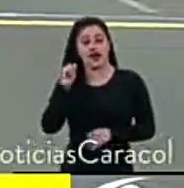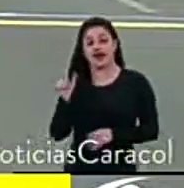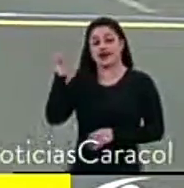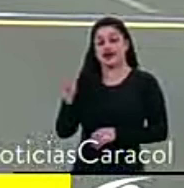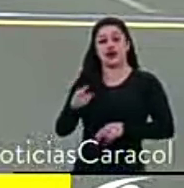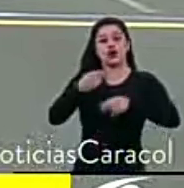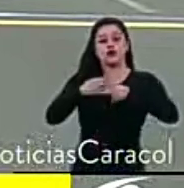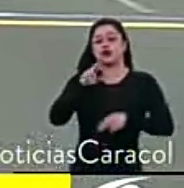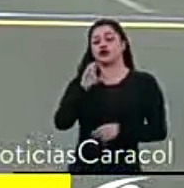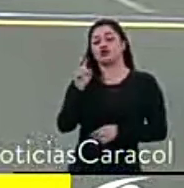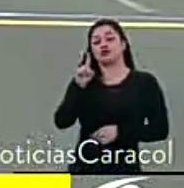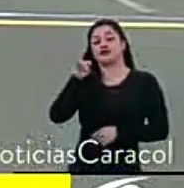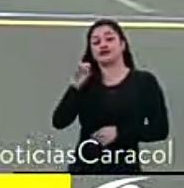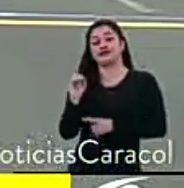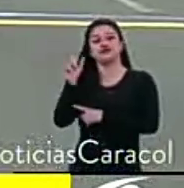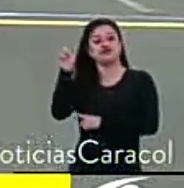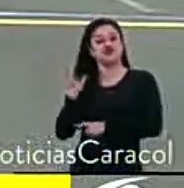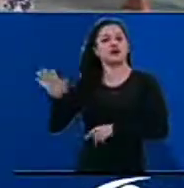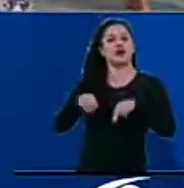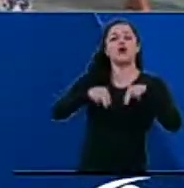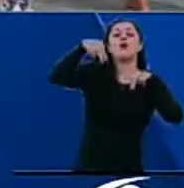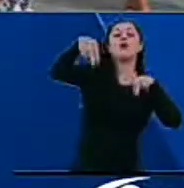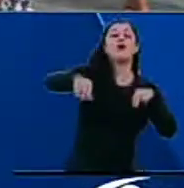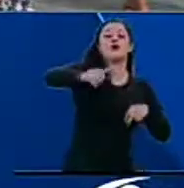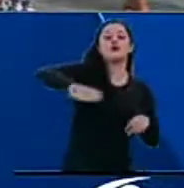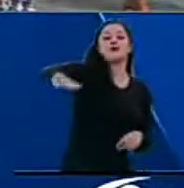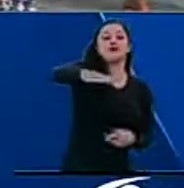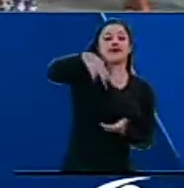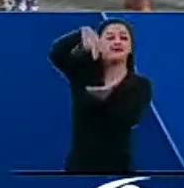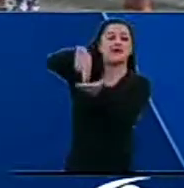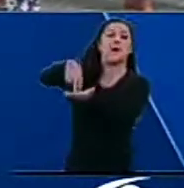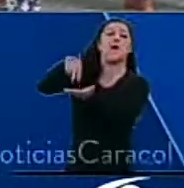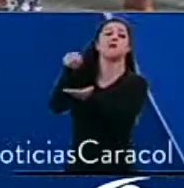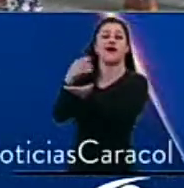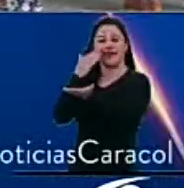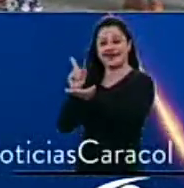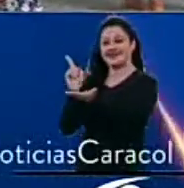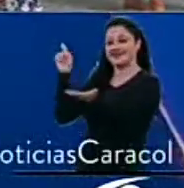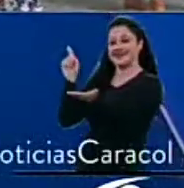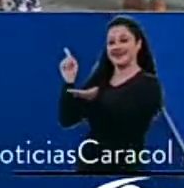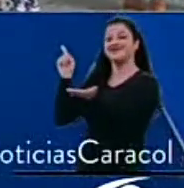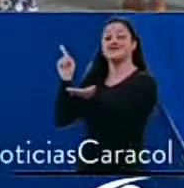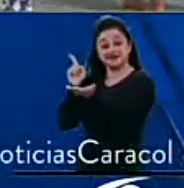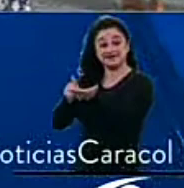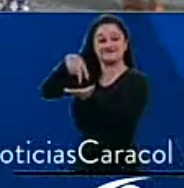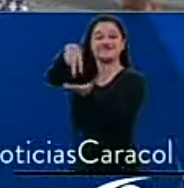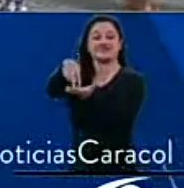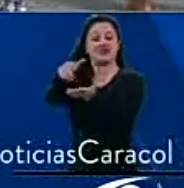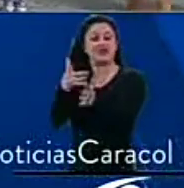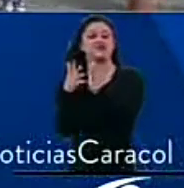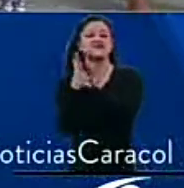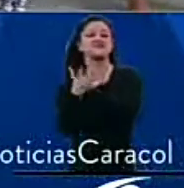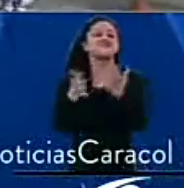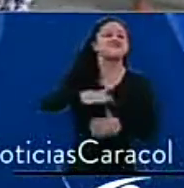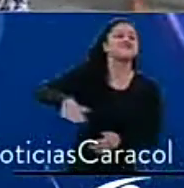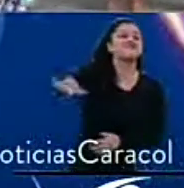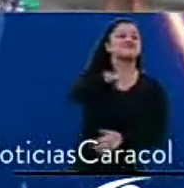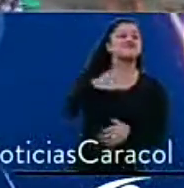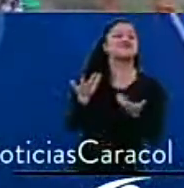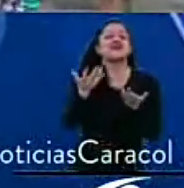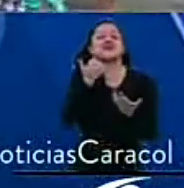los artistas que bailarán en minutos por esta la calle de la feria. Rocío, buenas tardes, ¿y cuál es el ambiente a esta hora en los camerinos?